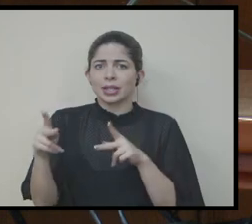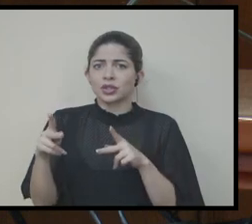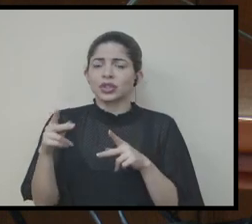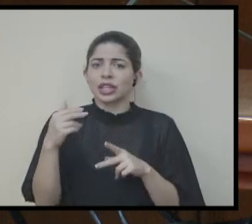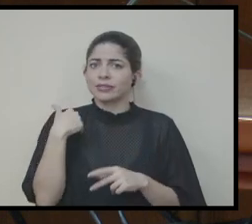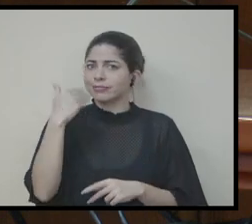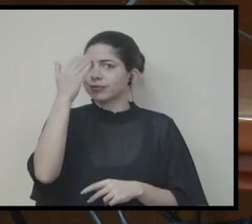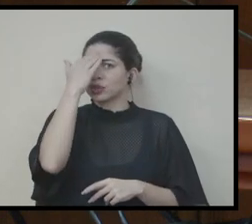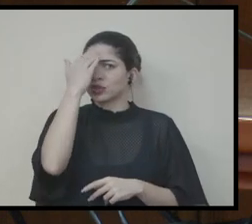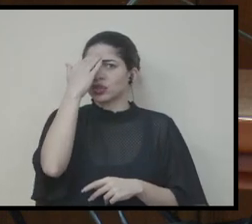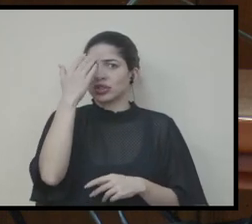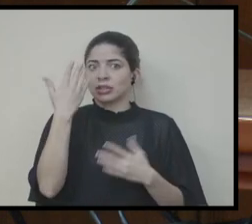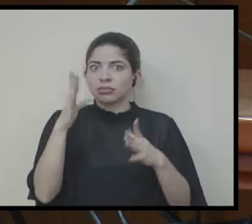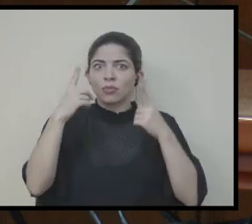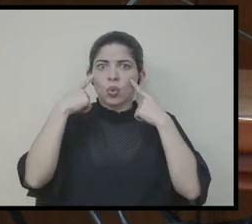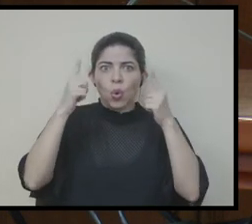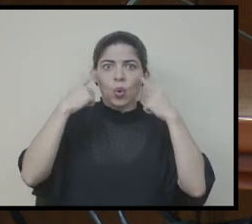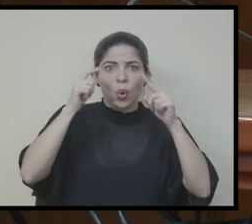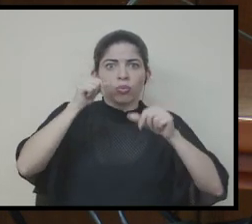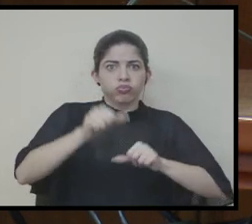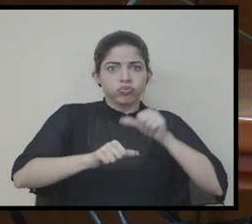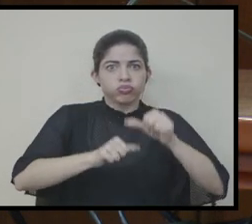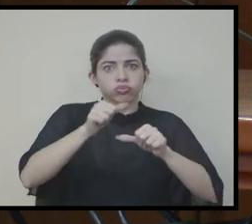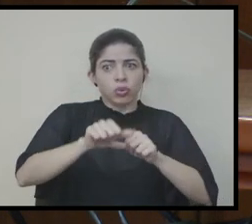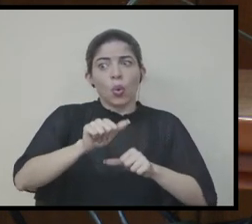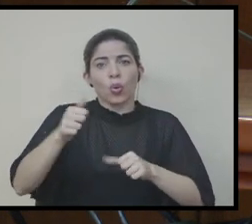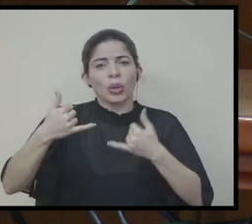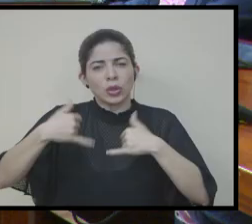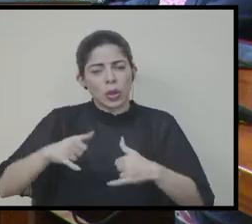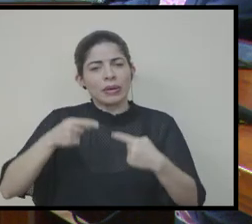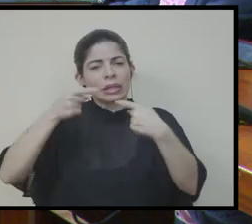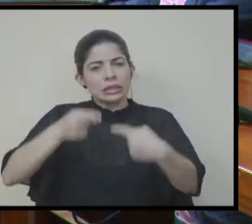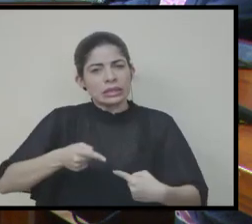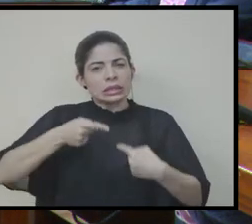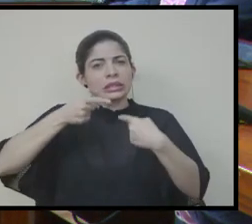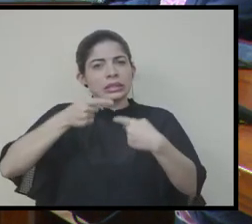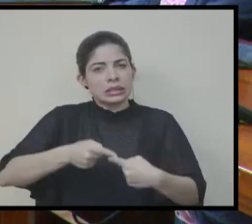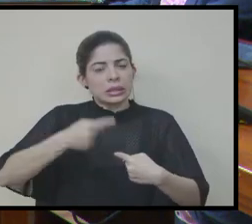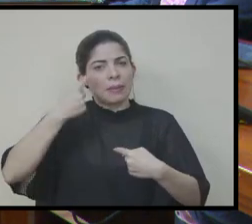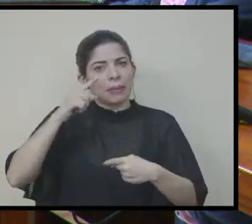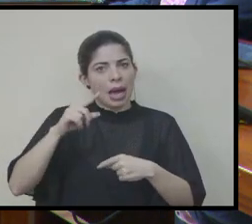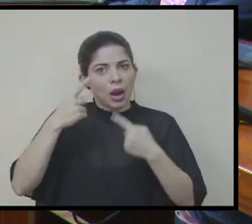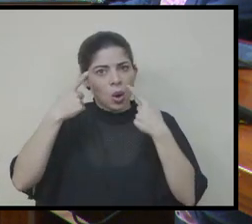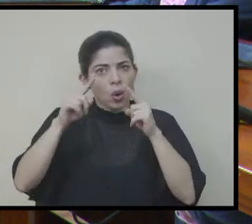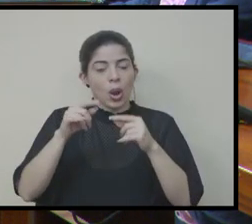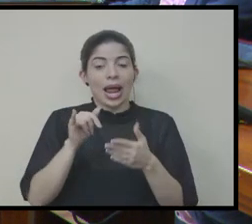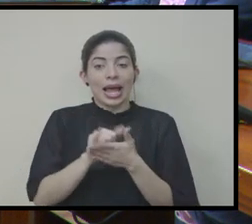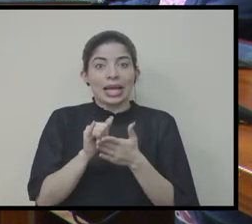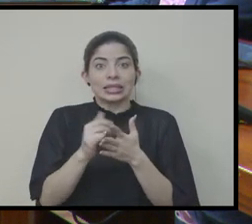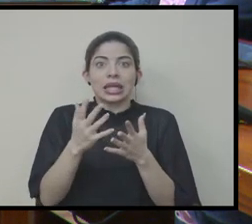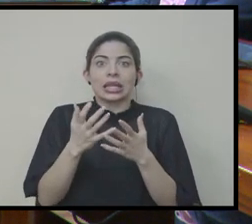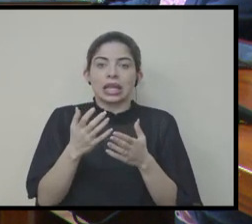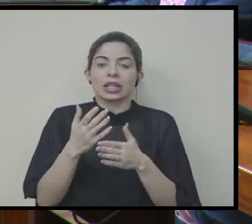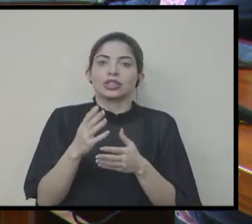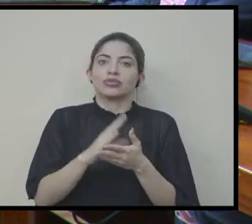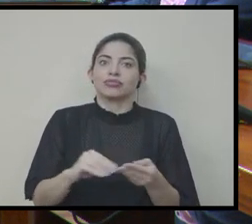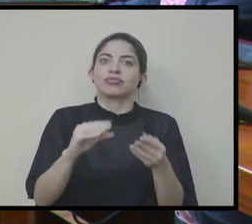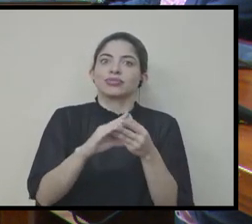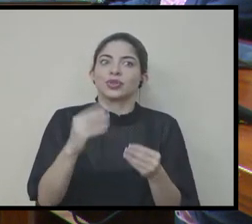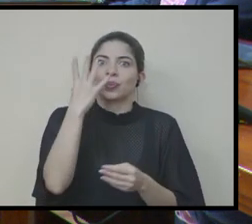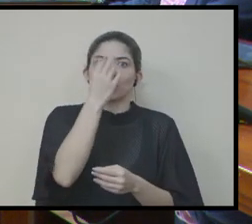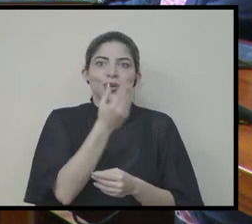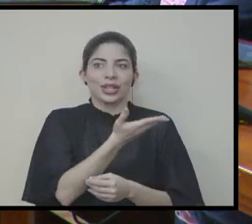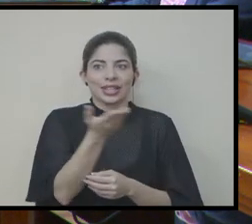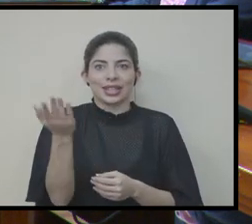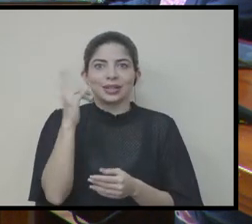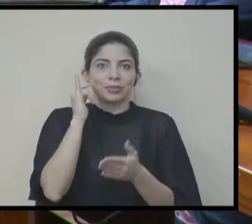efecto han logrado salir adelante, otras que siguen luchando por hacerlo, que ese es el ánimo de poder compartir historias tan bonitas como